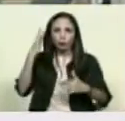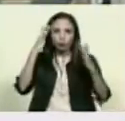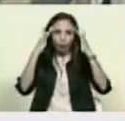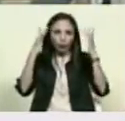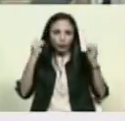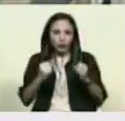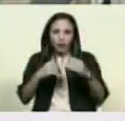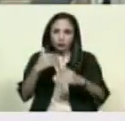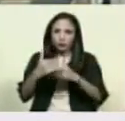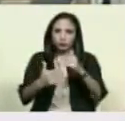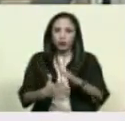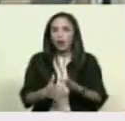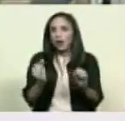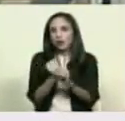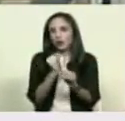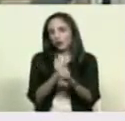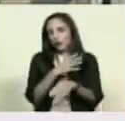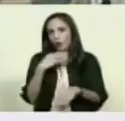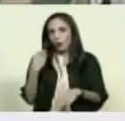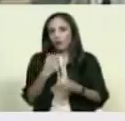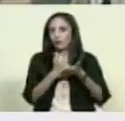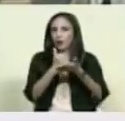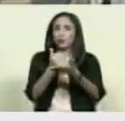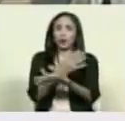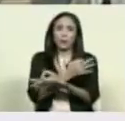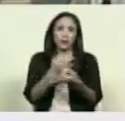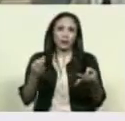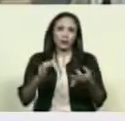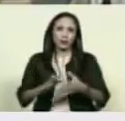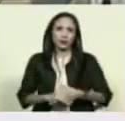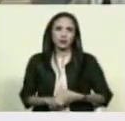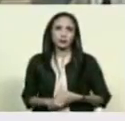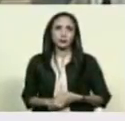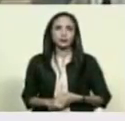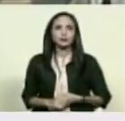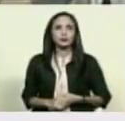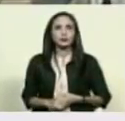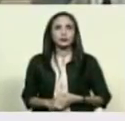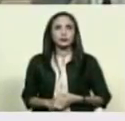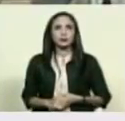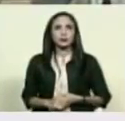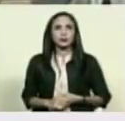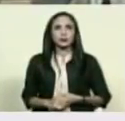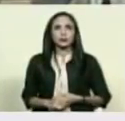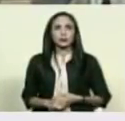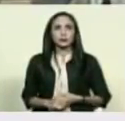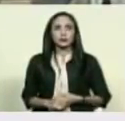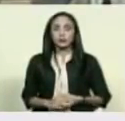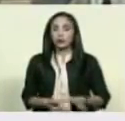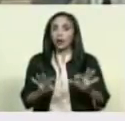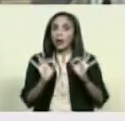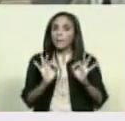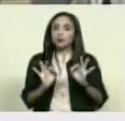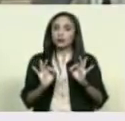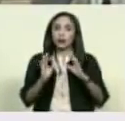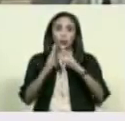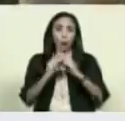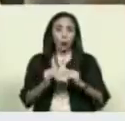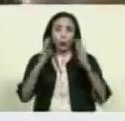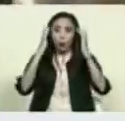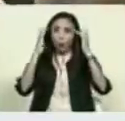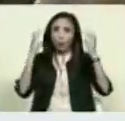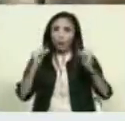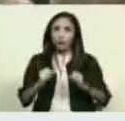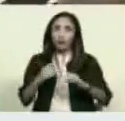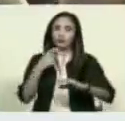graduando es el plan Chamba Juvenil. Así que vamos a hacer el plan Chamba Juvenil especial para los profesionales recién